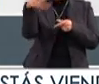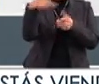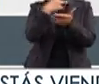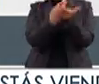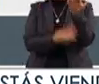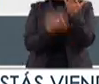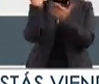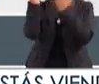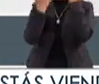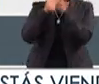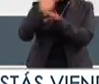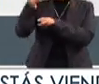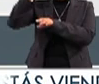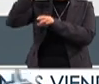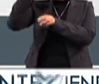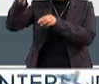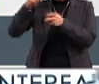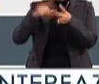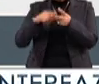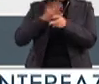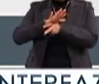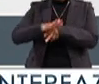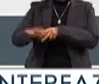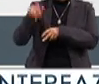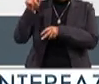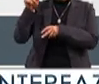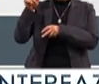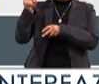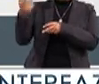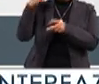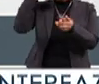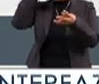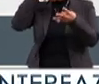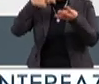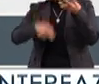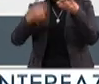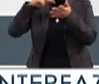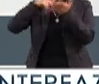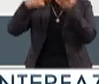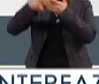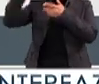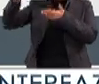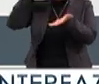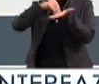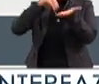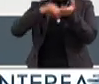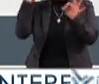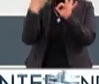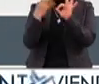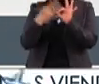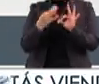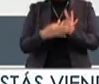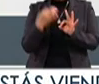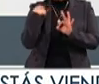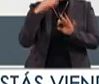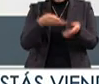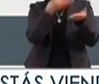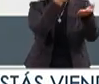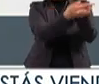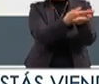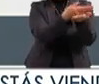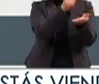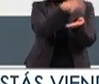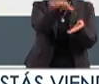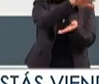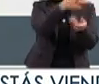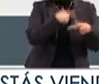que tú estás cursando en qué universidad y cuáles son pues los objetivos y los proyectos que planteaste muy puntualmente a pues por